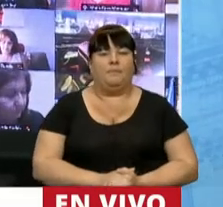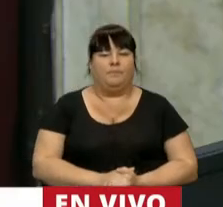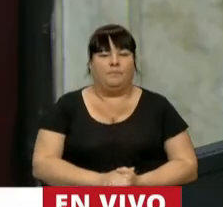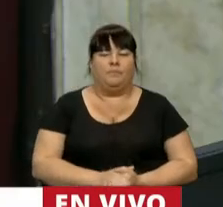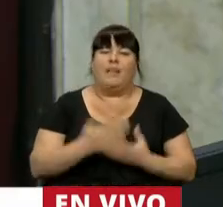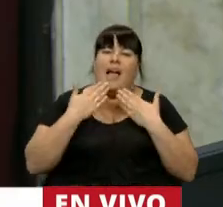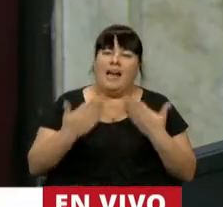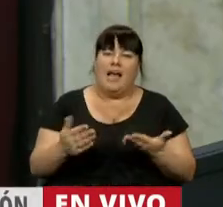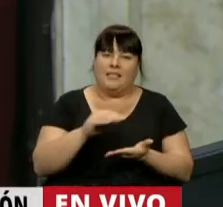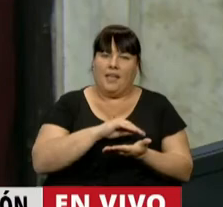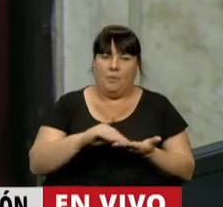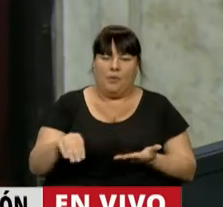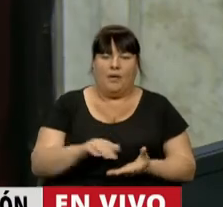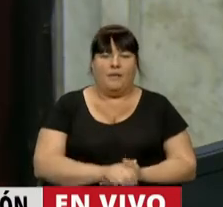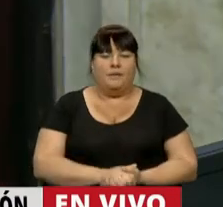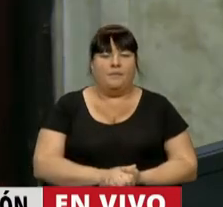Gracias.